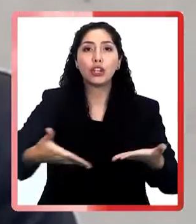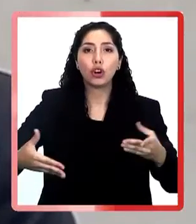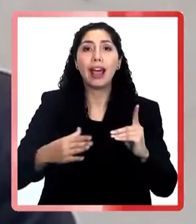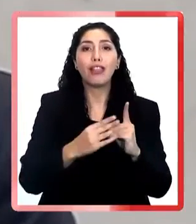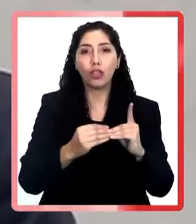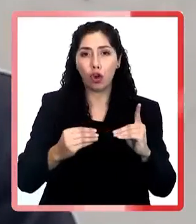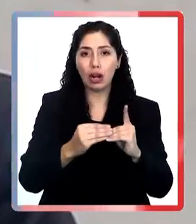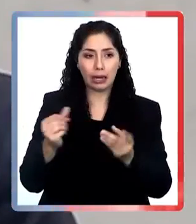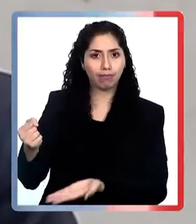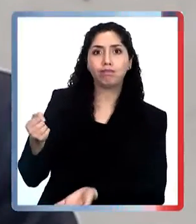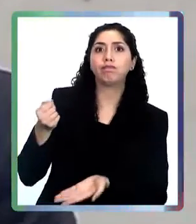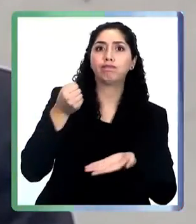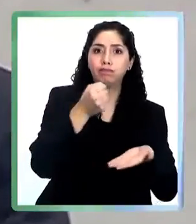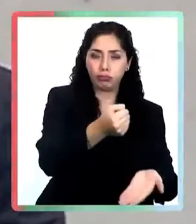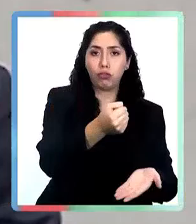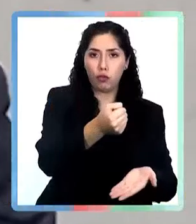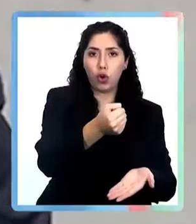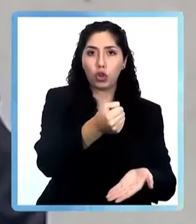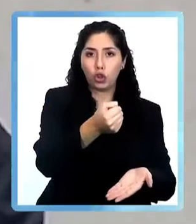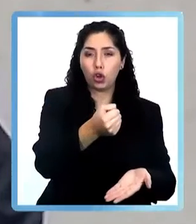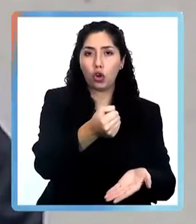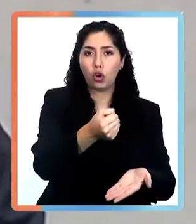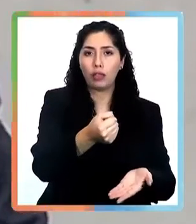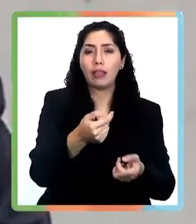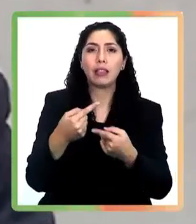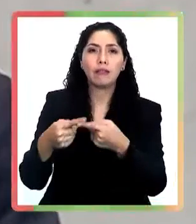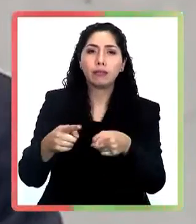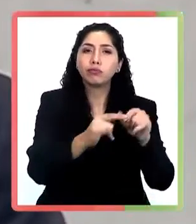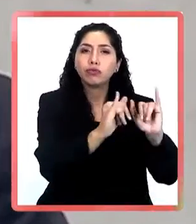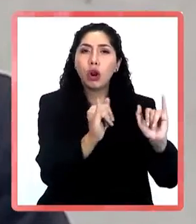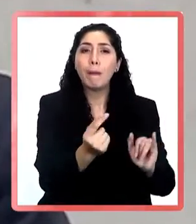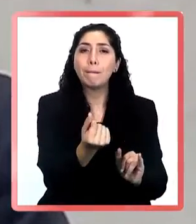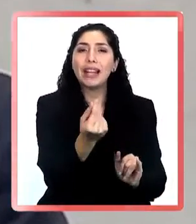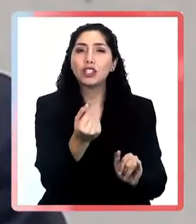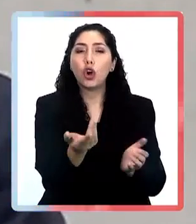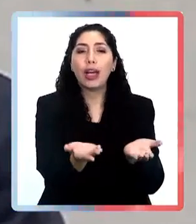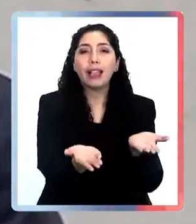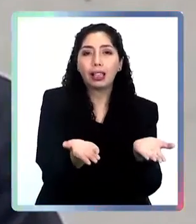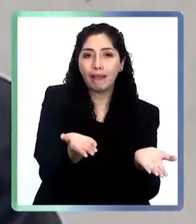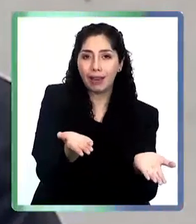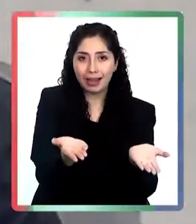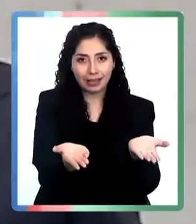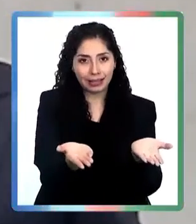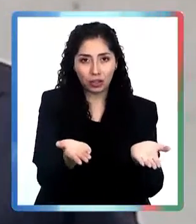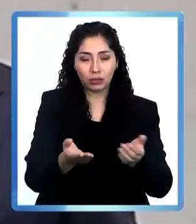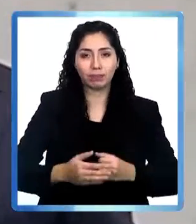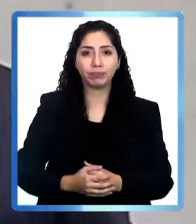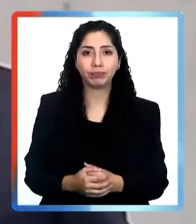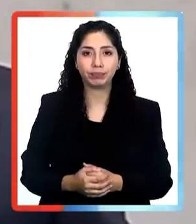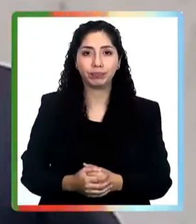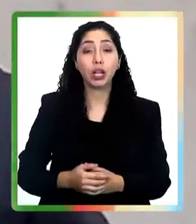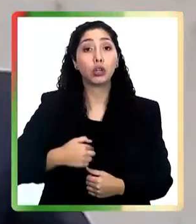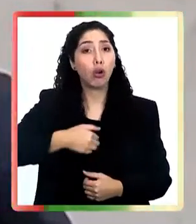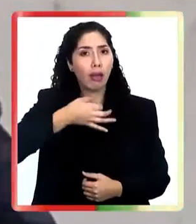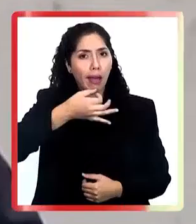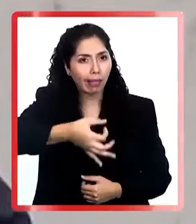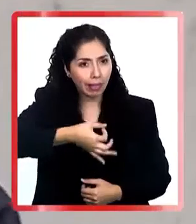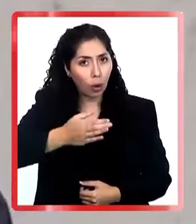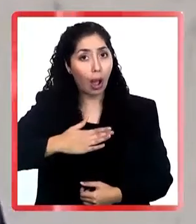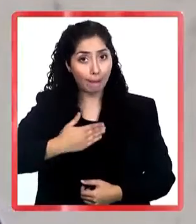dólares al fondo del mecanismo de estabilización de precios de los combustibles le digo